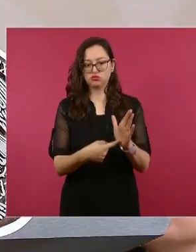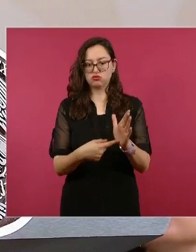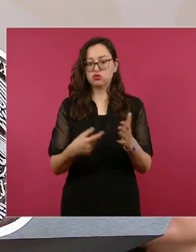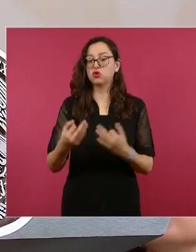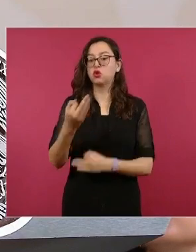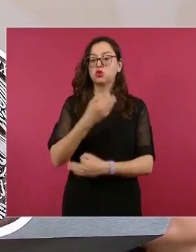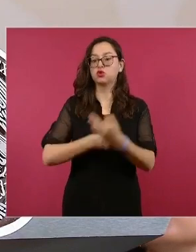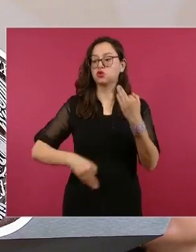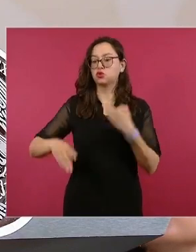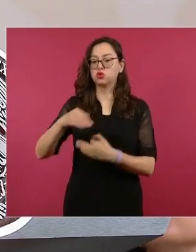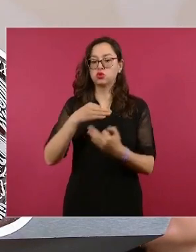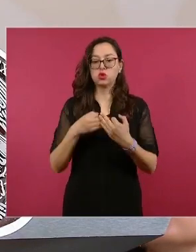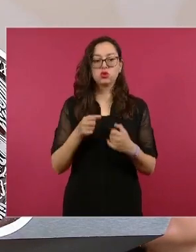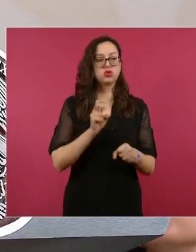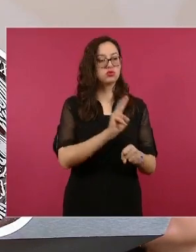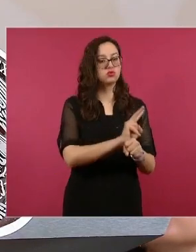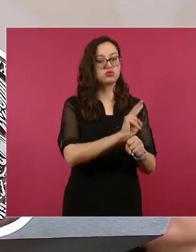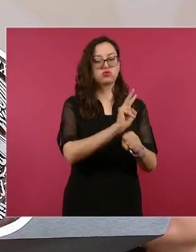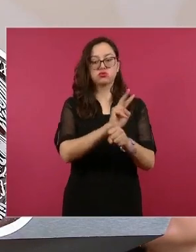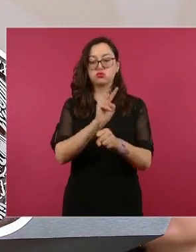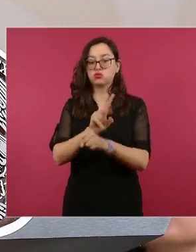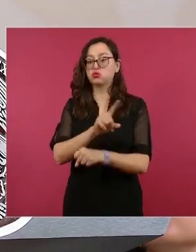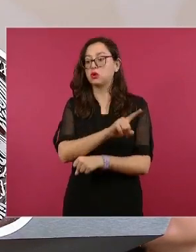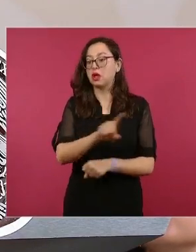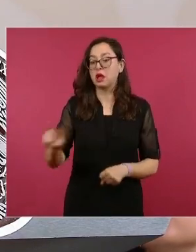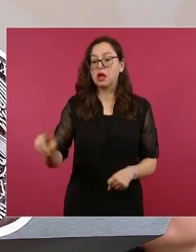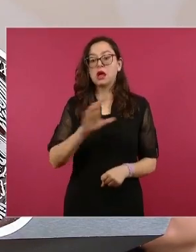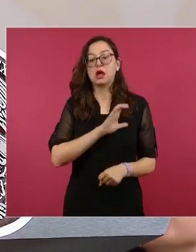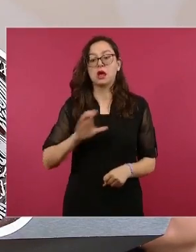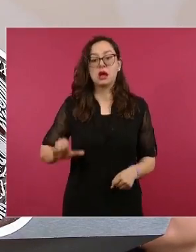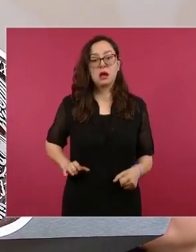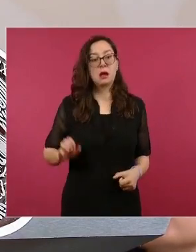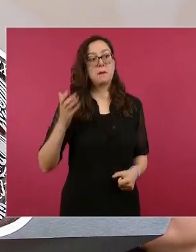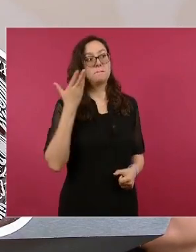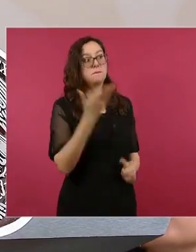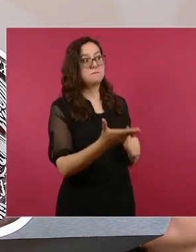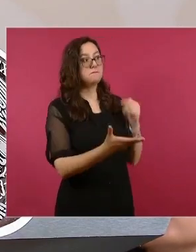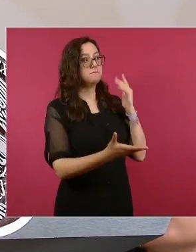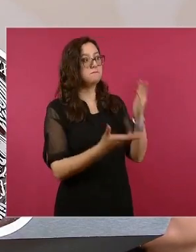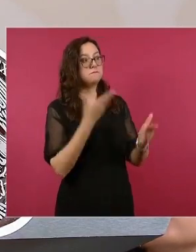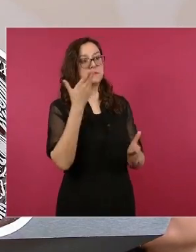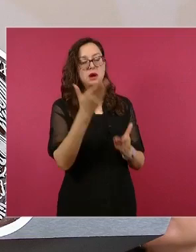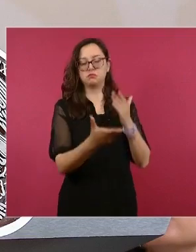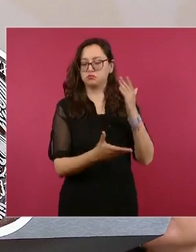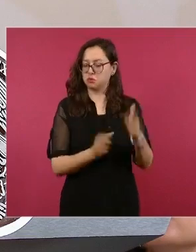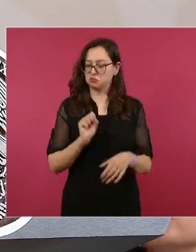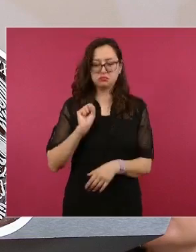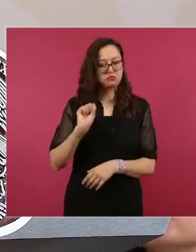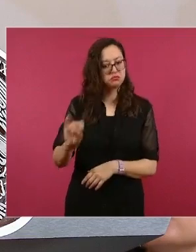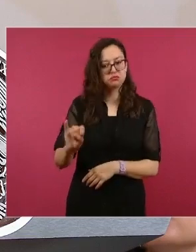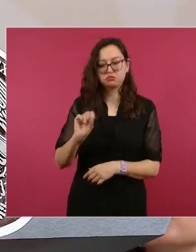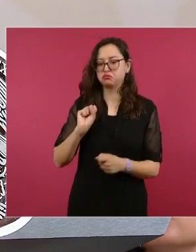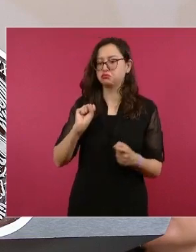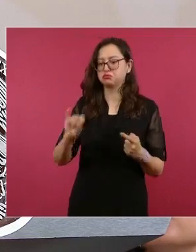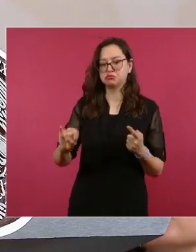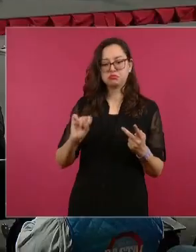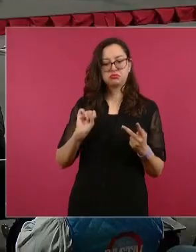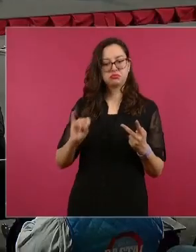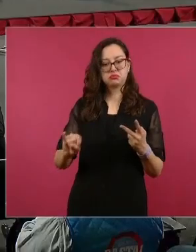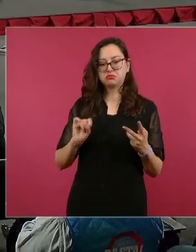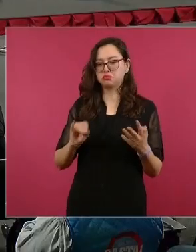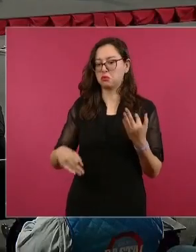pendiente de todas las peticiones que realicen candidatos y partidos ante el Instituto Electoral para que sean